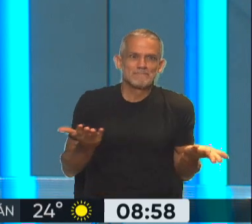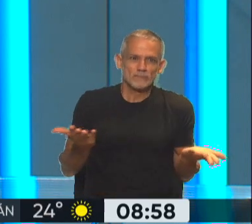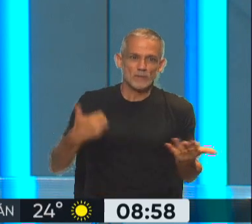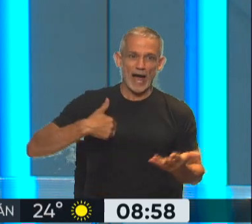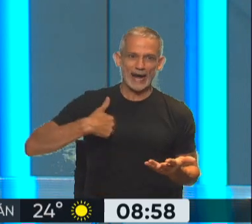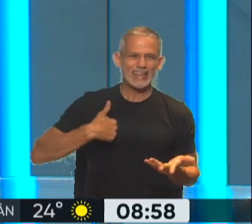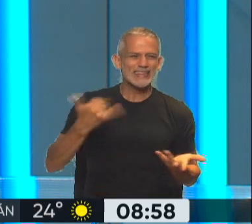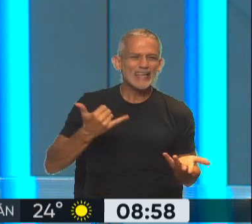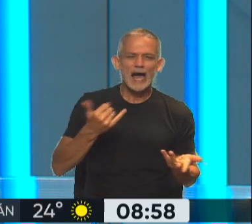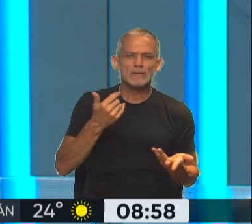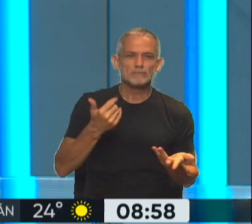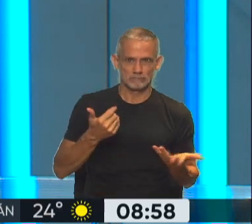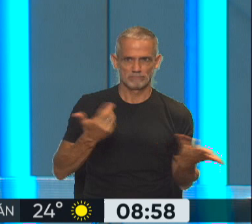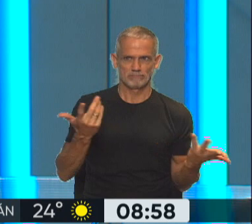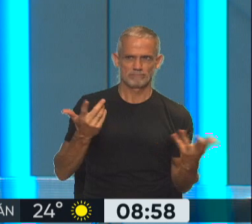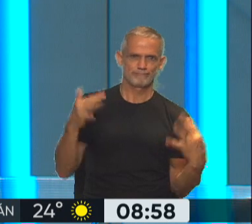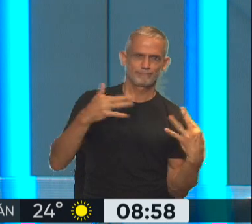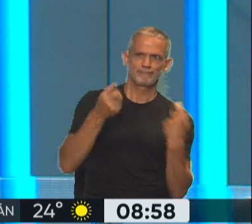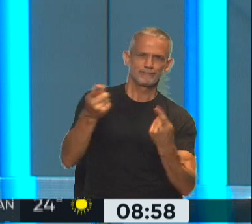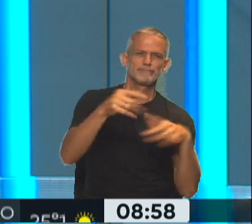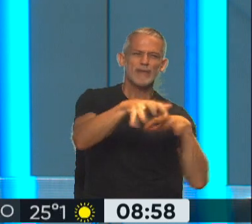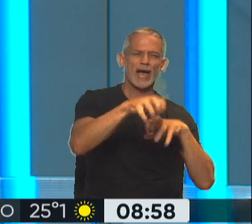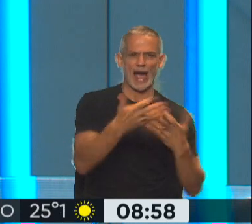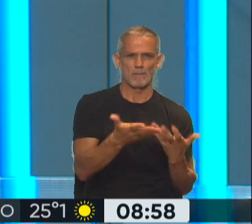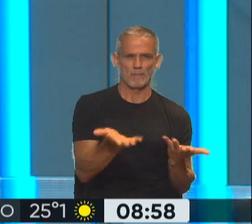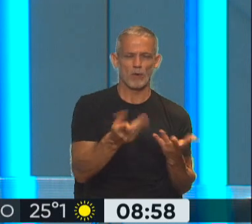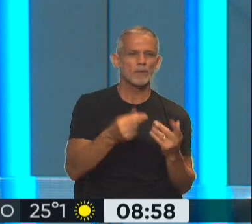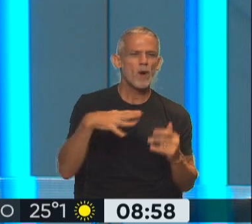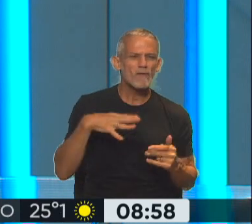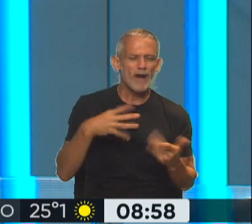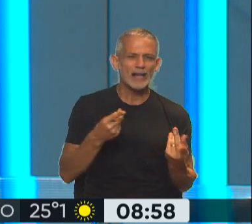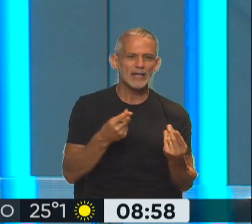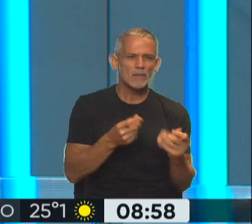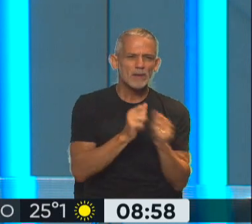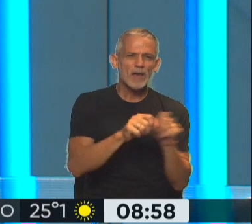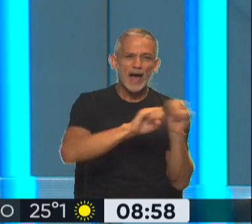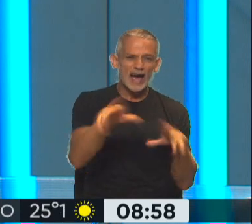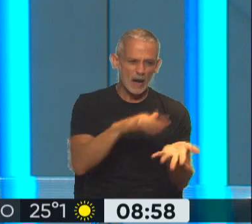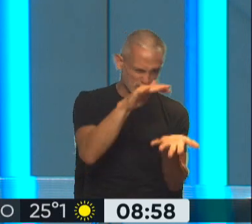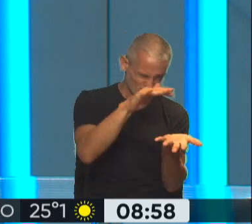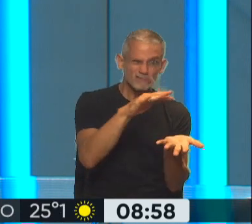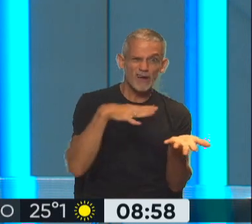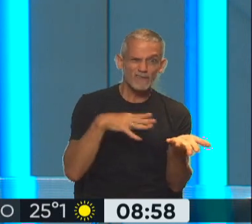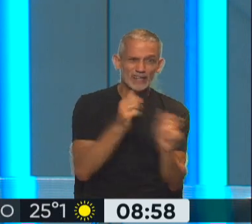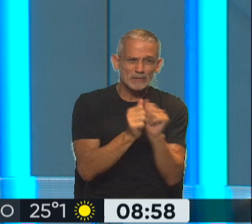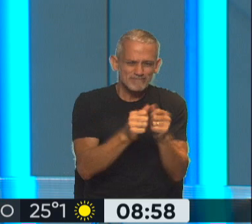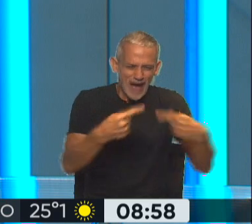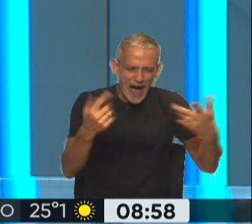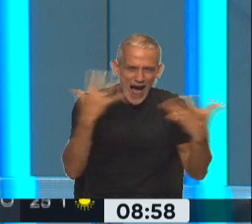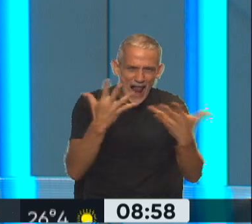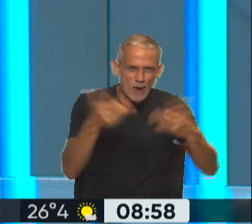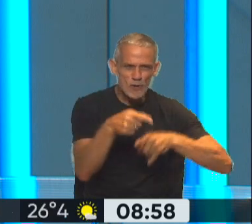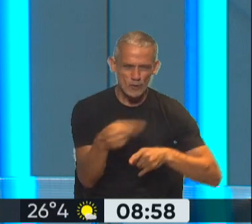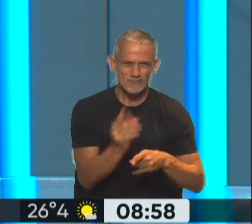Argentina es por excelencia una de las proveedoras del agro pero es cierto que también le falta un proceso de industrialización que no tiene no está una una